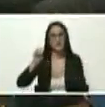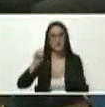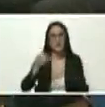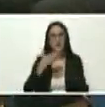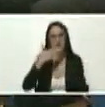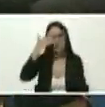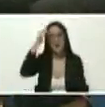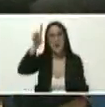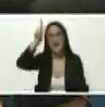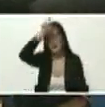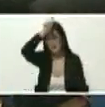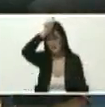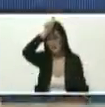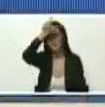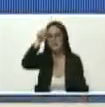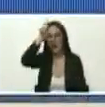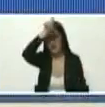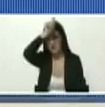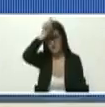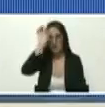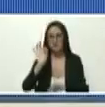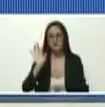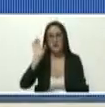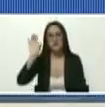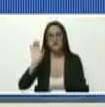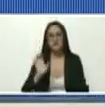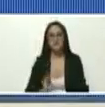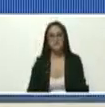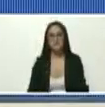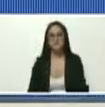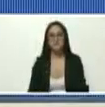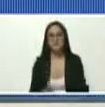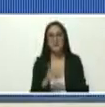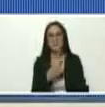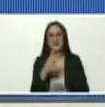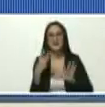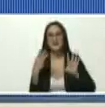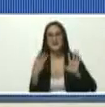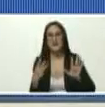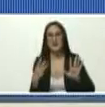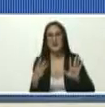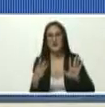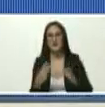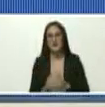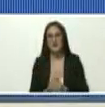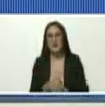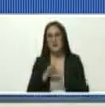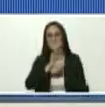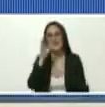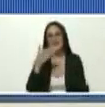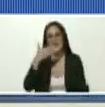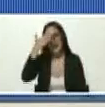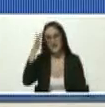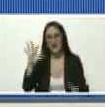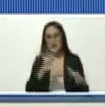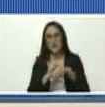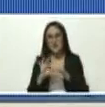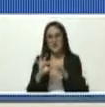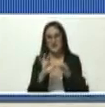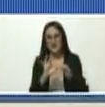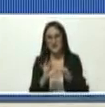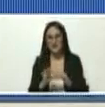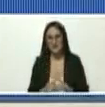en Egipto en general, y nos enorgullece a saber que la COP28 va a ser en los países árabes unidos, en Emiratos